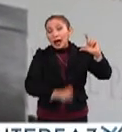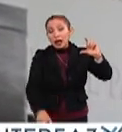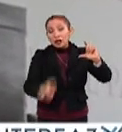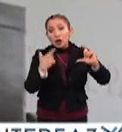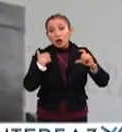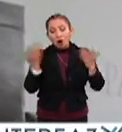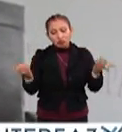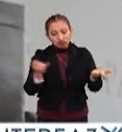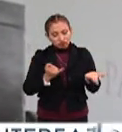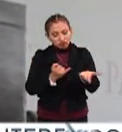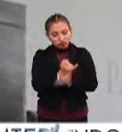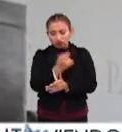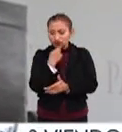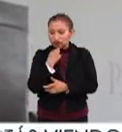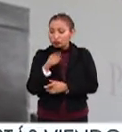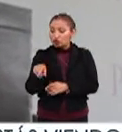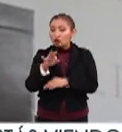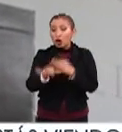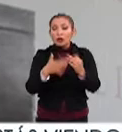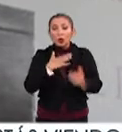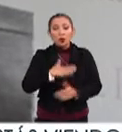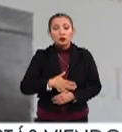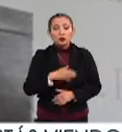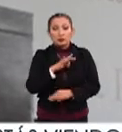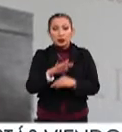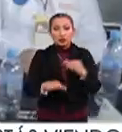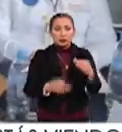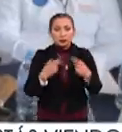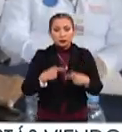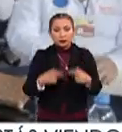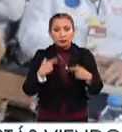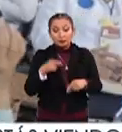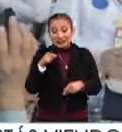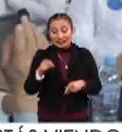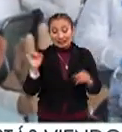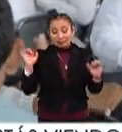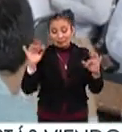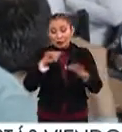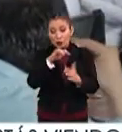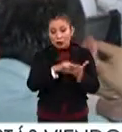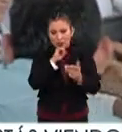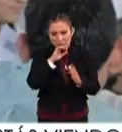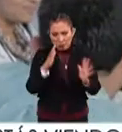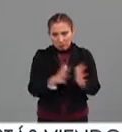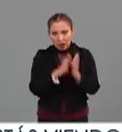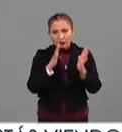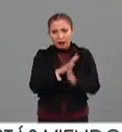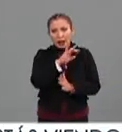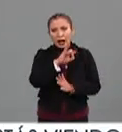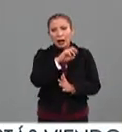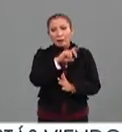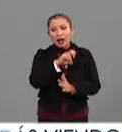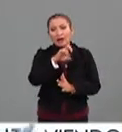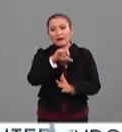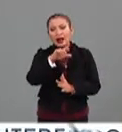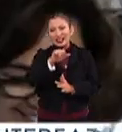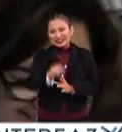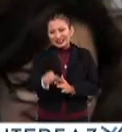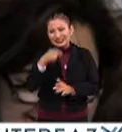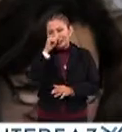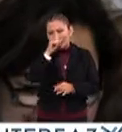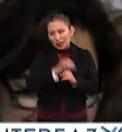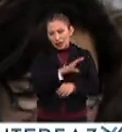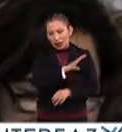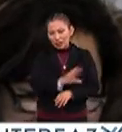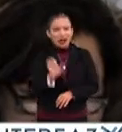con democracia y justicia social. En este foro, en el que también participó Jaime Valls Esponda,